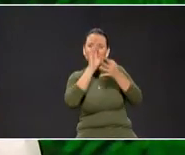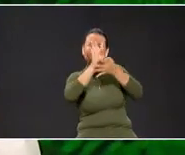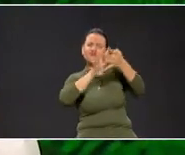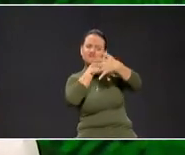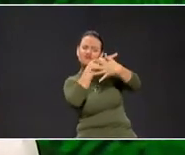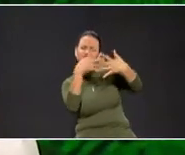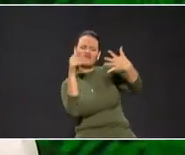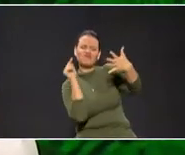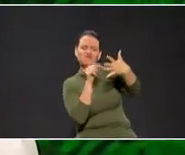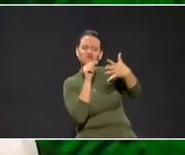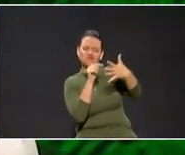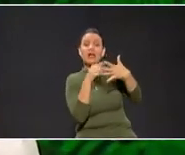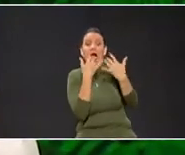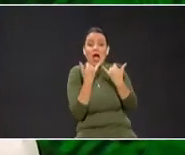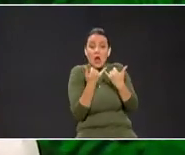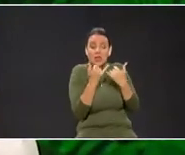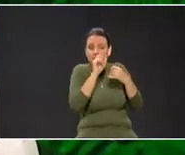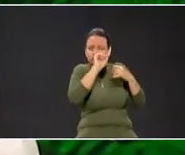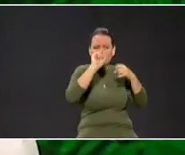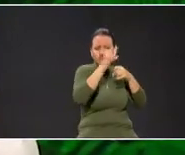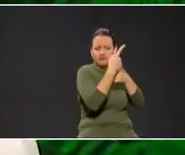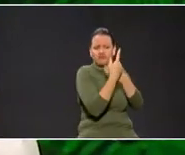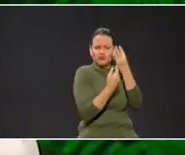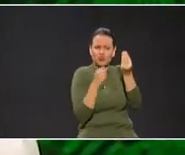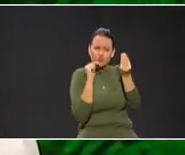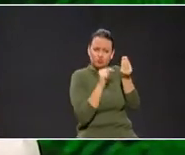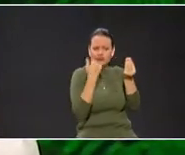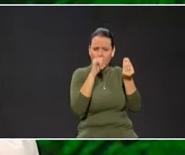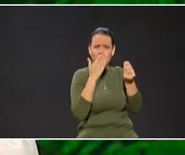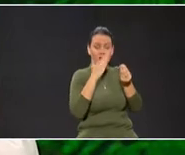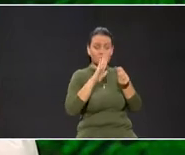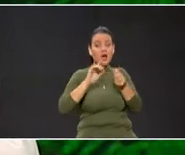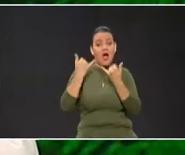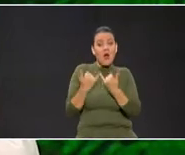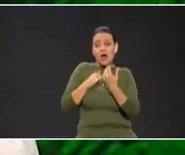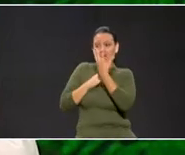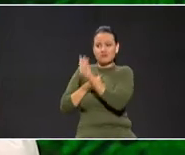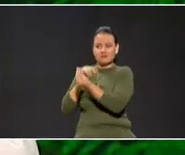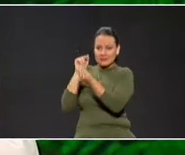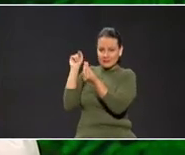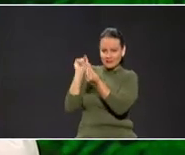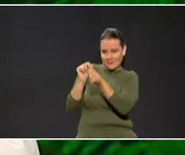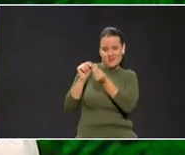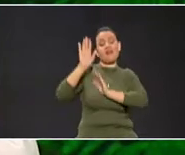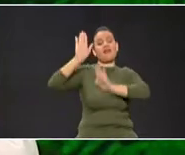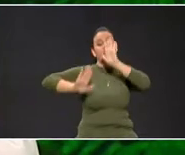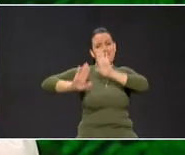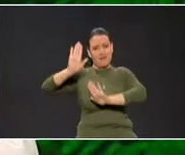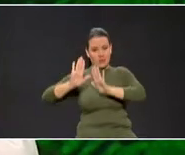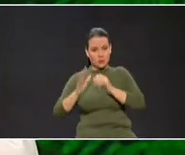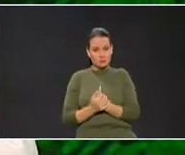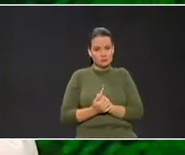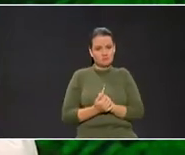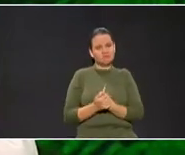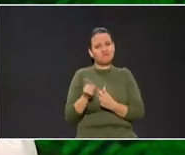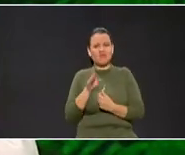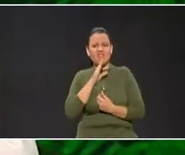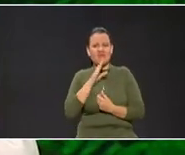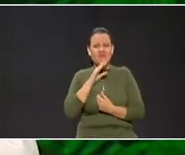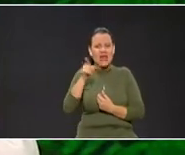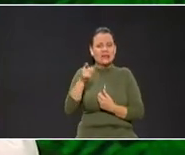con el segundo bloque de candidatos a la alcaldía de medellín en esta oportunidad del